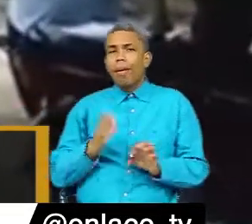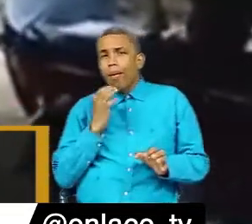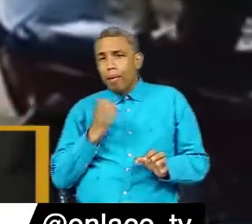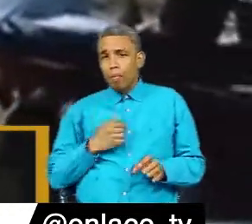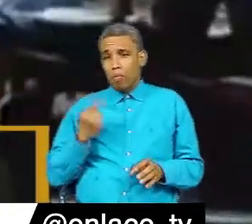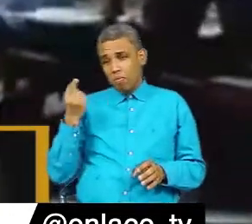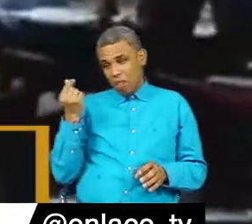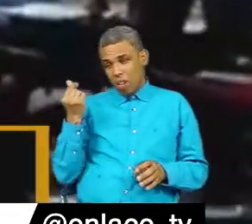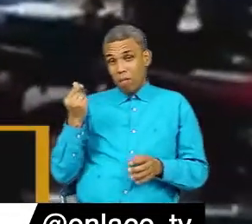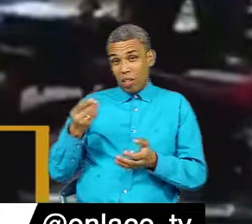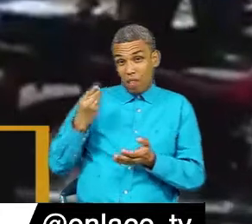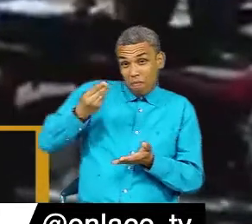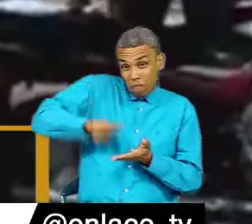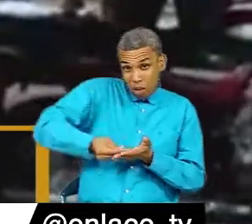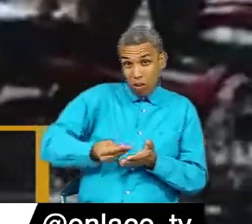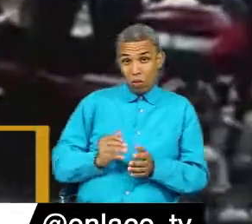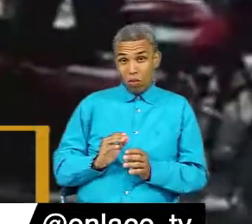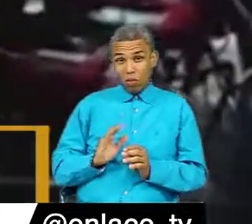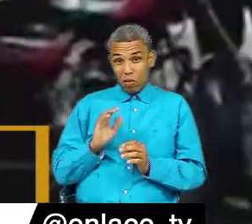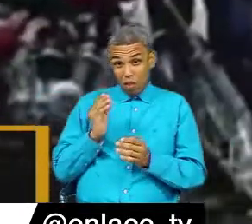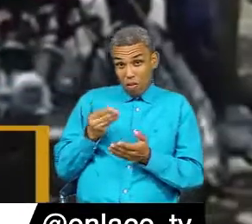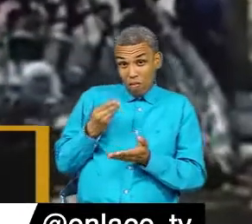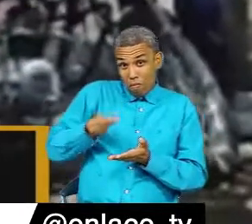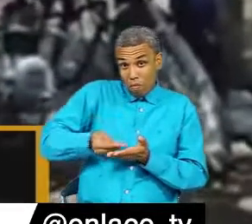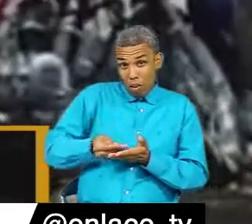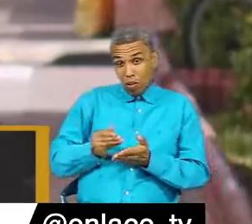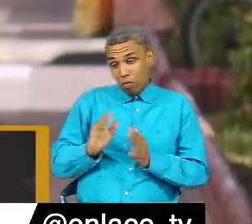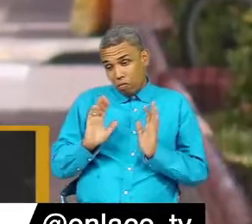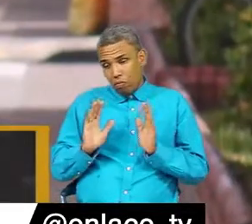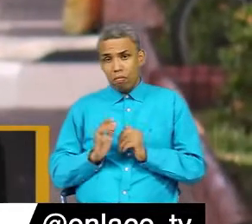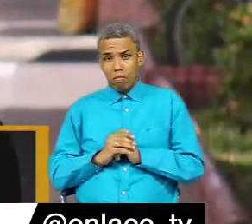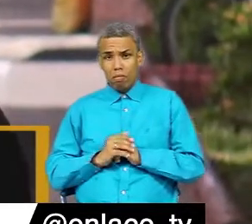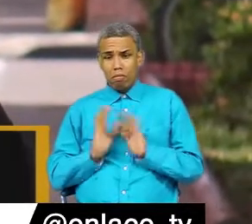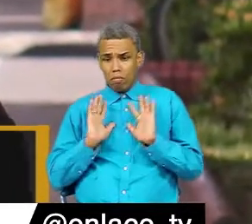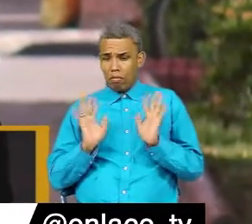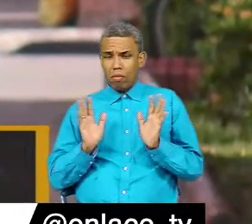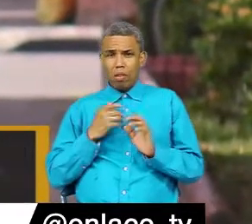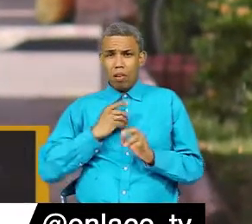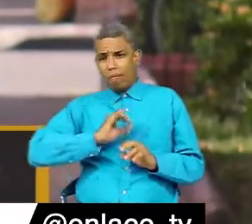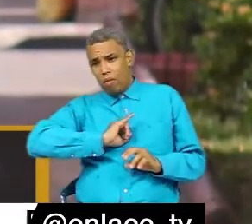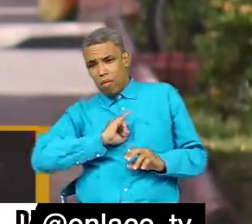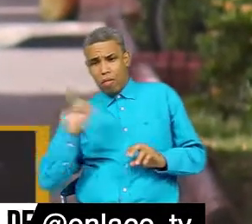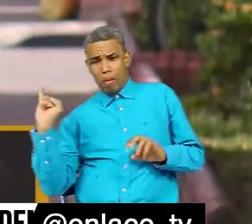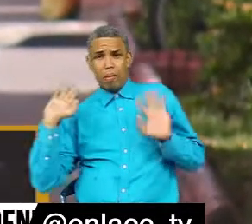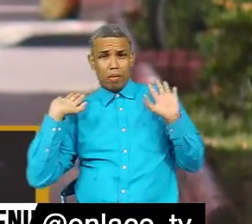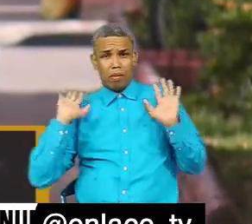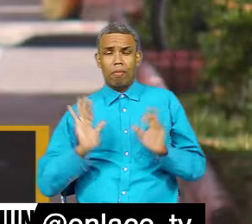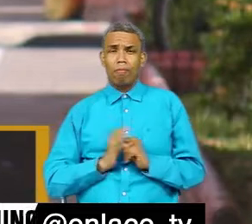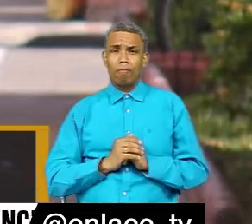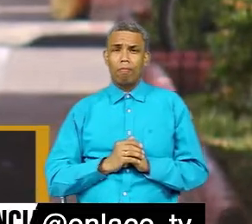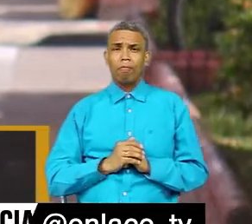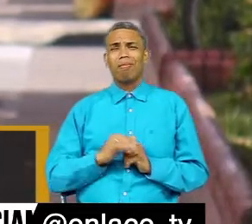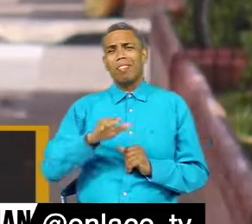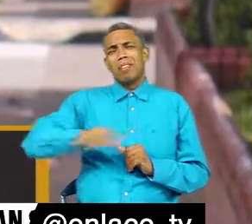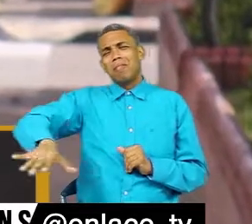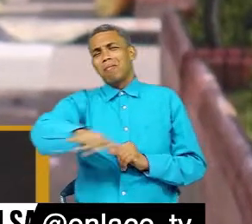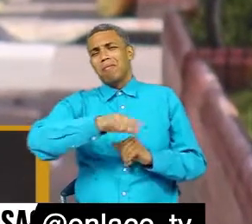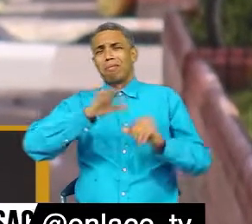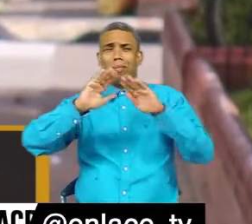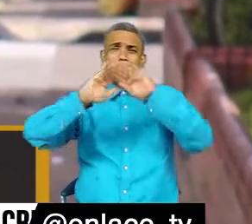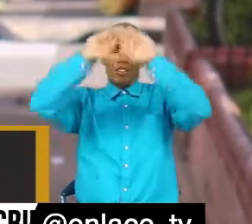dejaron de pagar los arriendos al proyecto La Sira Infantas. Esto está ocurriendo en todas las veredas del corregimiento El Centro. Hay funcionarios de